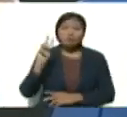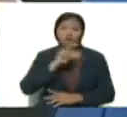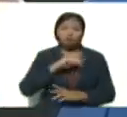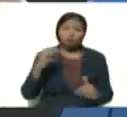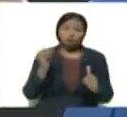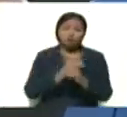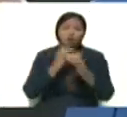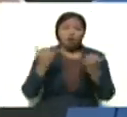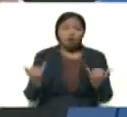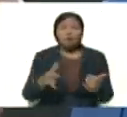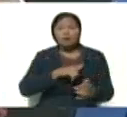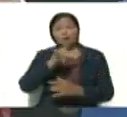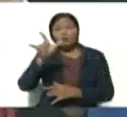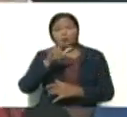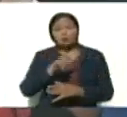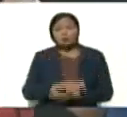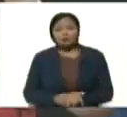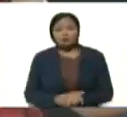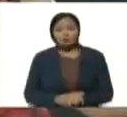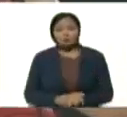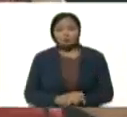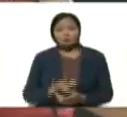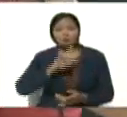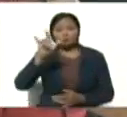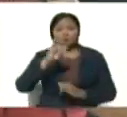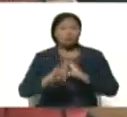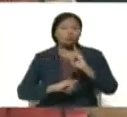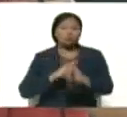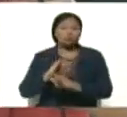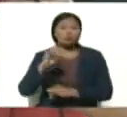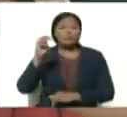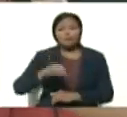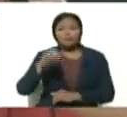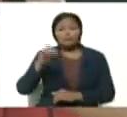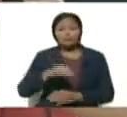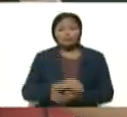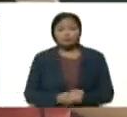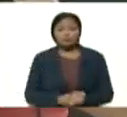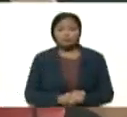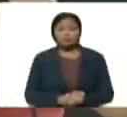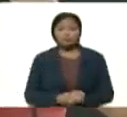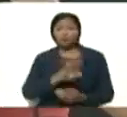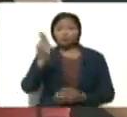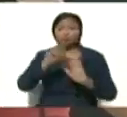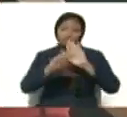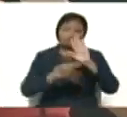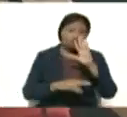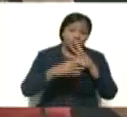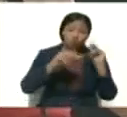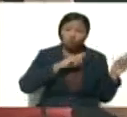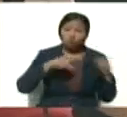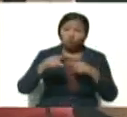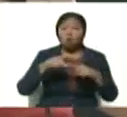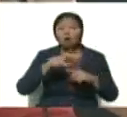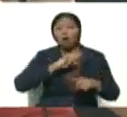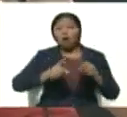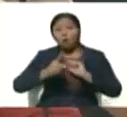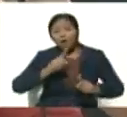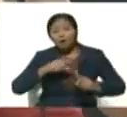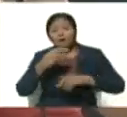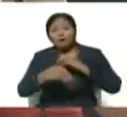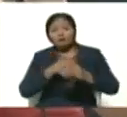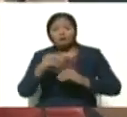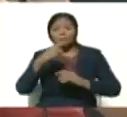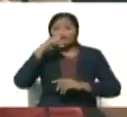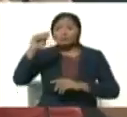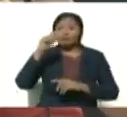encontramos aquí en el Aeropuerto Internacional de Maiquetía, cumpliendo las instrucciones de nuestro presidente Nicolás Maduro